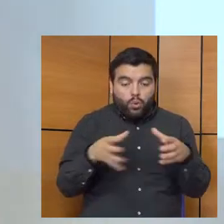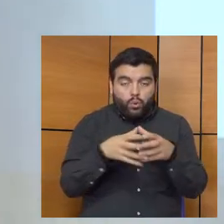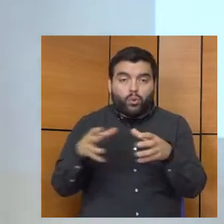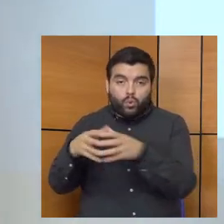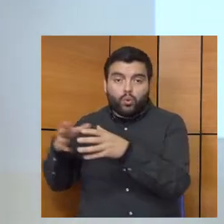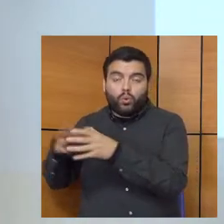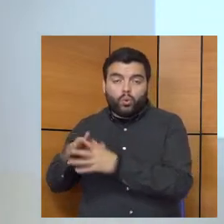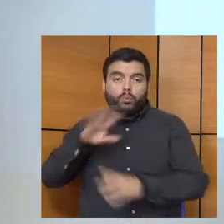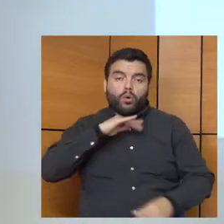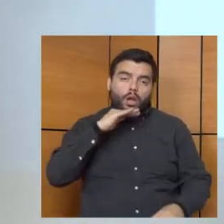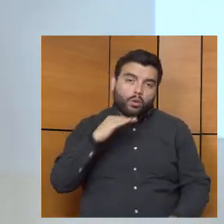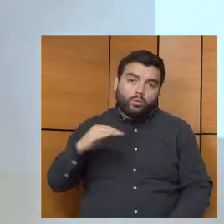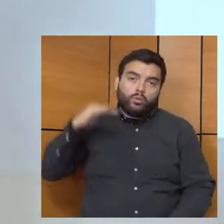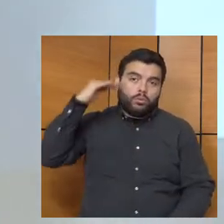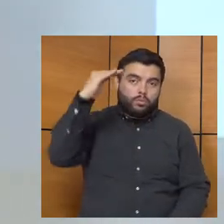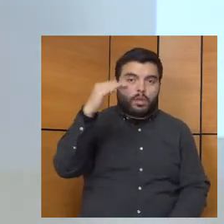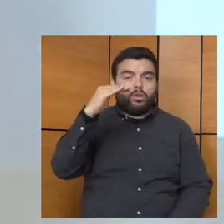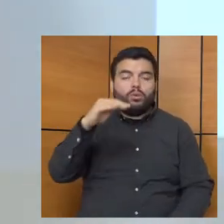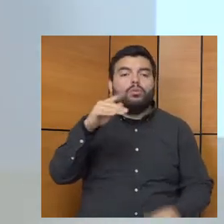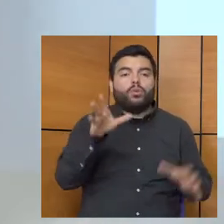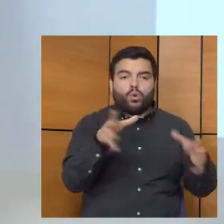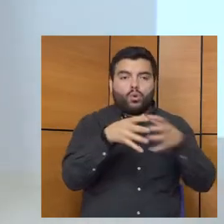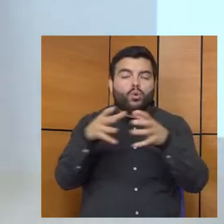unas preferencias distintas a otros tipos, a otros grupos.